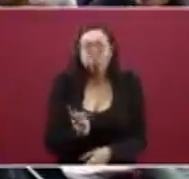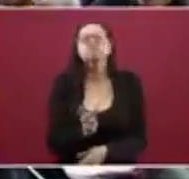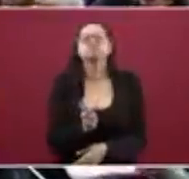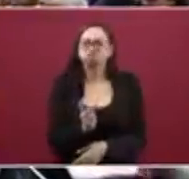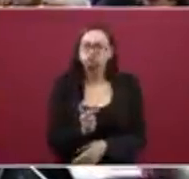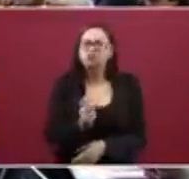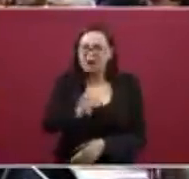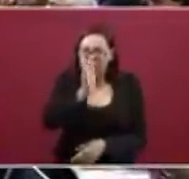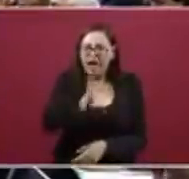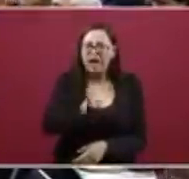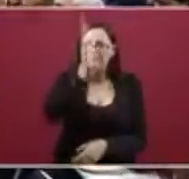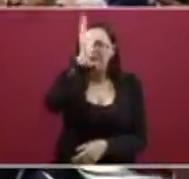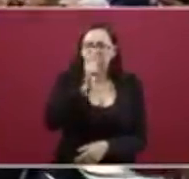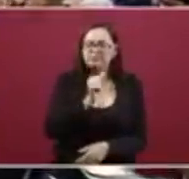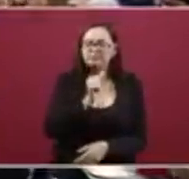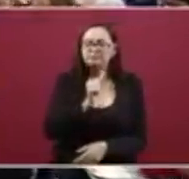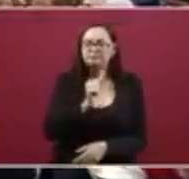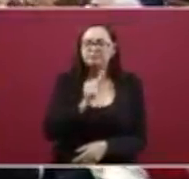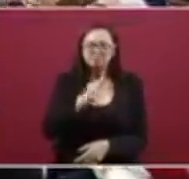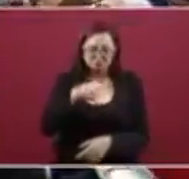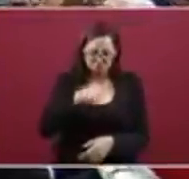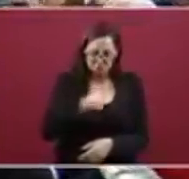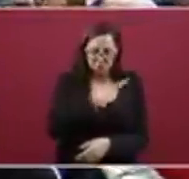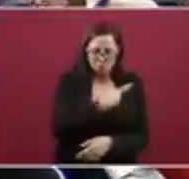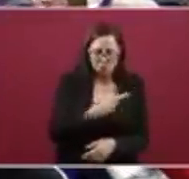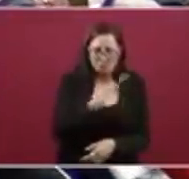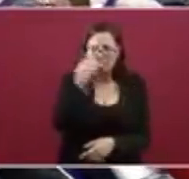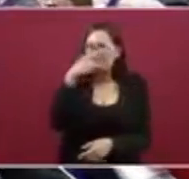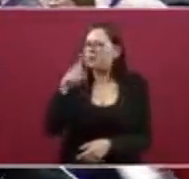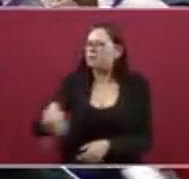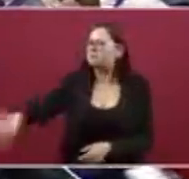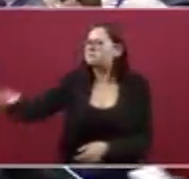siempre habrá estos apoyos